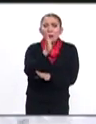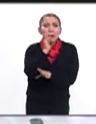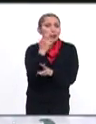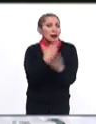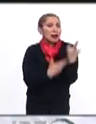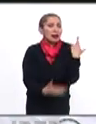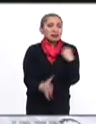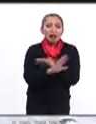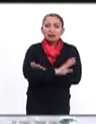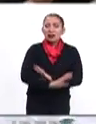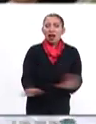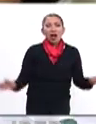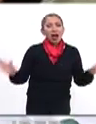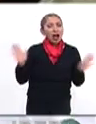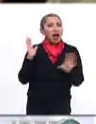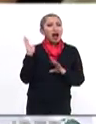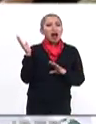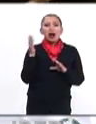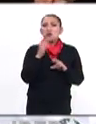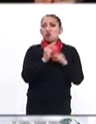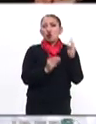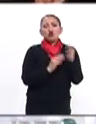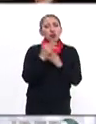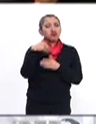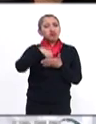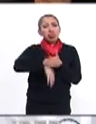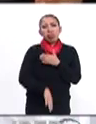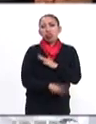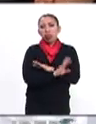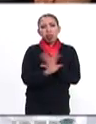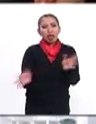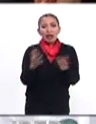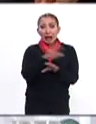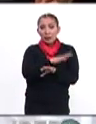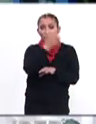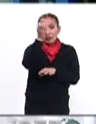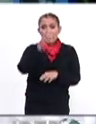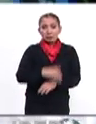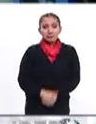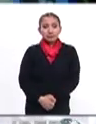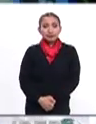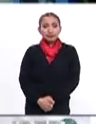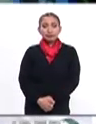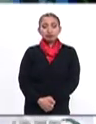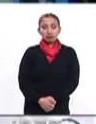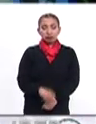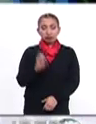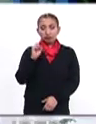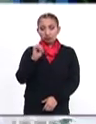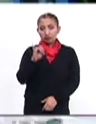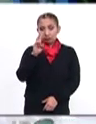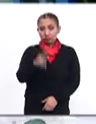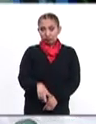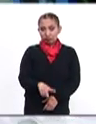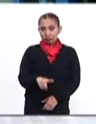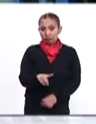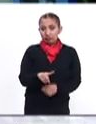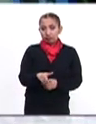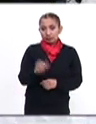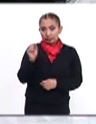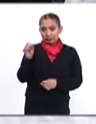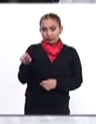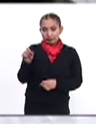sea, de que ya no podamos dar vuelta atrás en los efectos del cambio climático. Por supuesto, Omar, fíjate